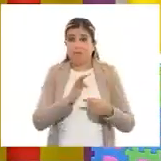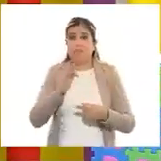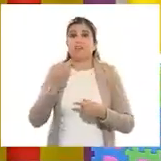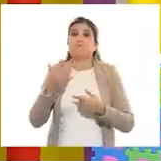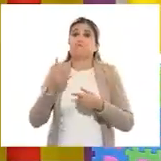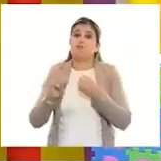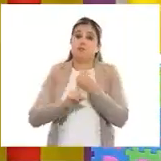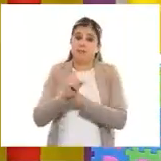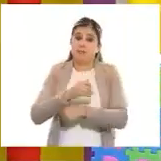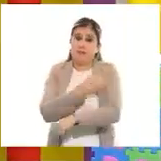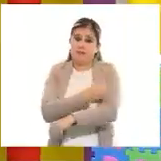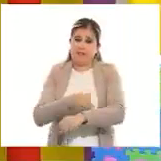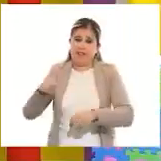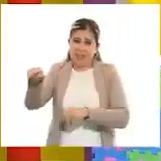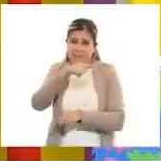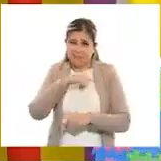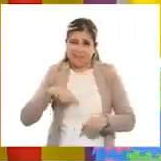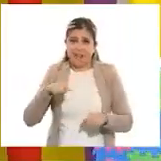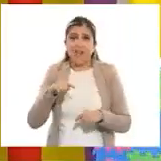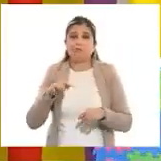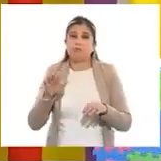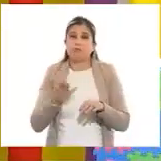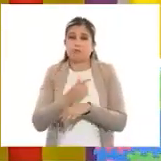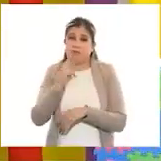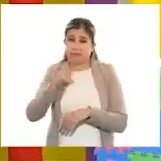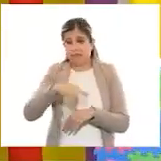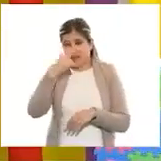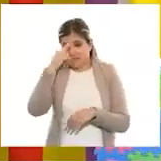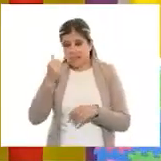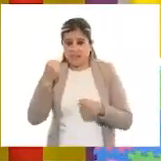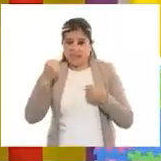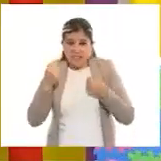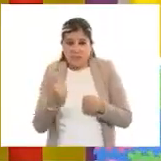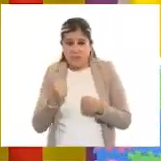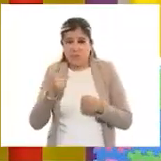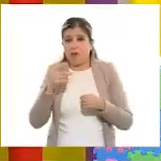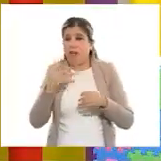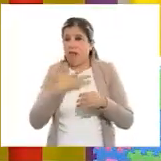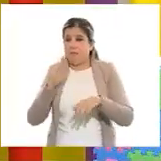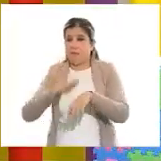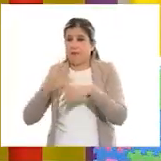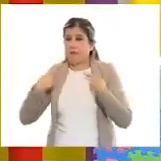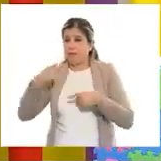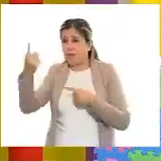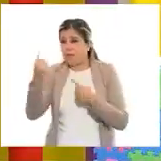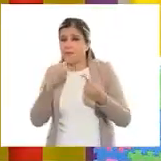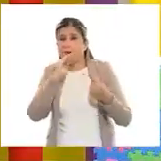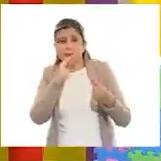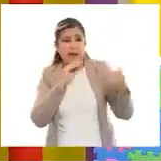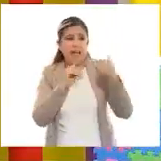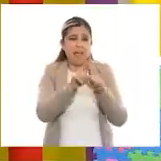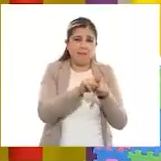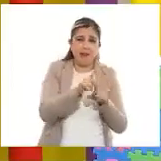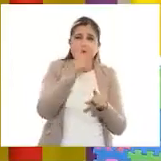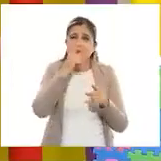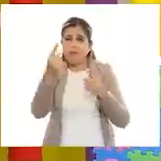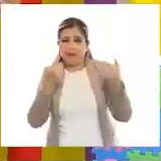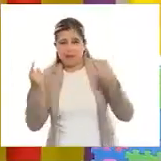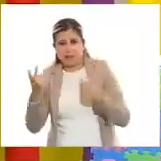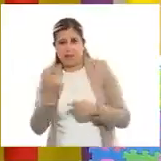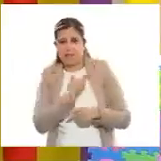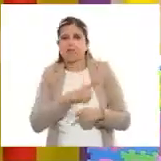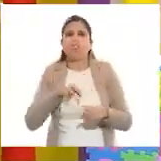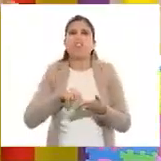conflictos con nuestra familia, porque seguramente, como compartimos la casa con más personas, pues a mí no me gustaría